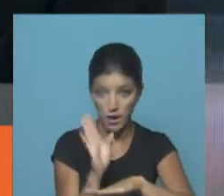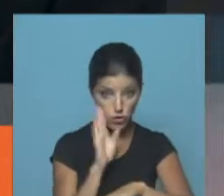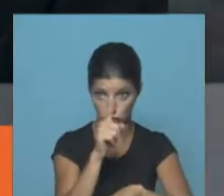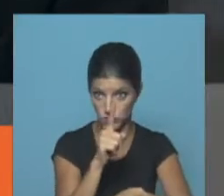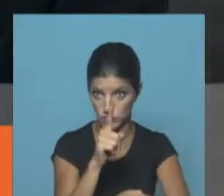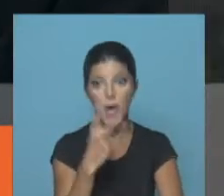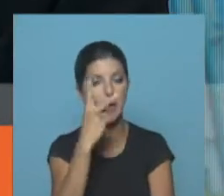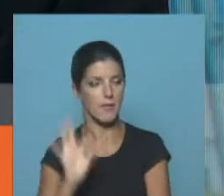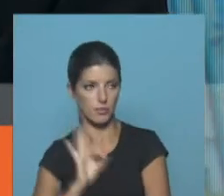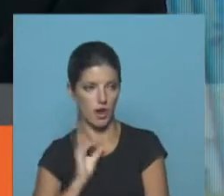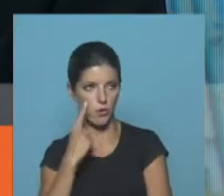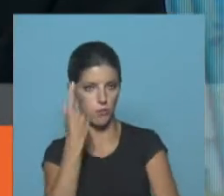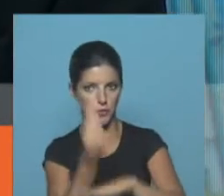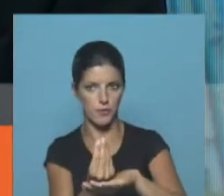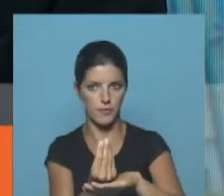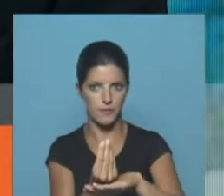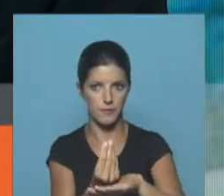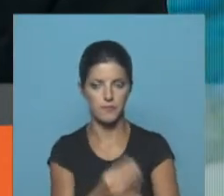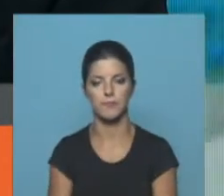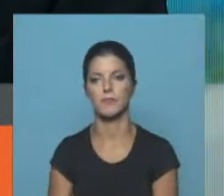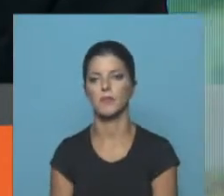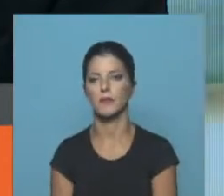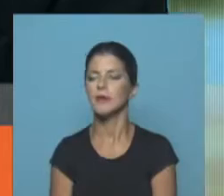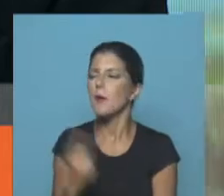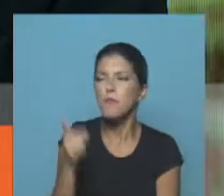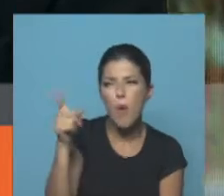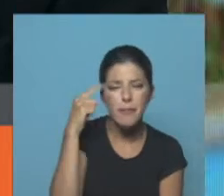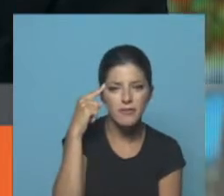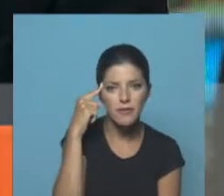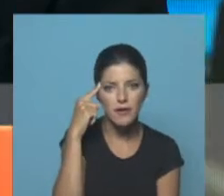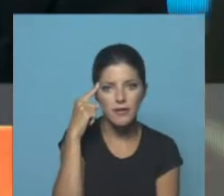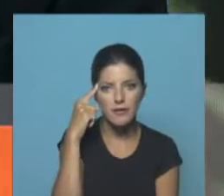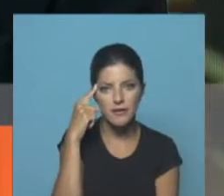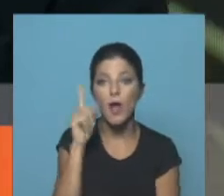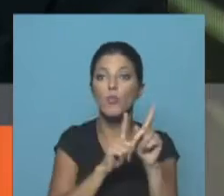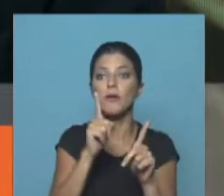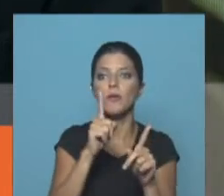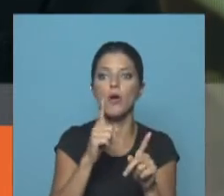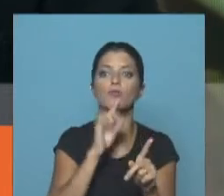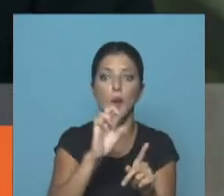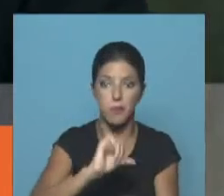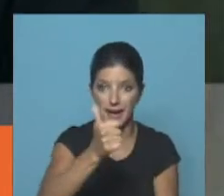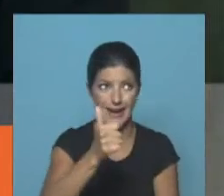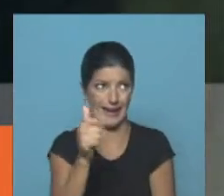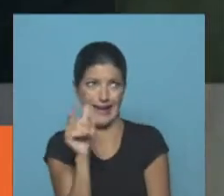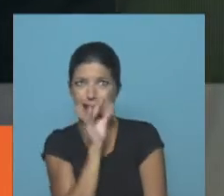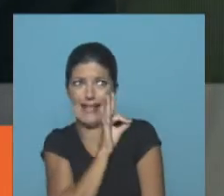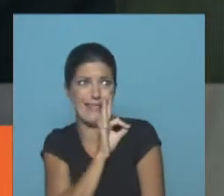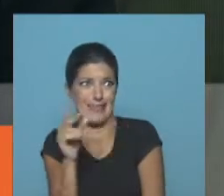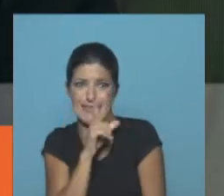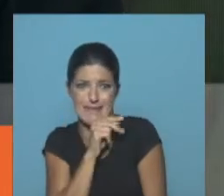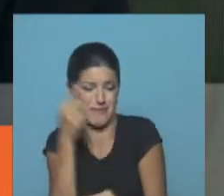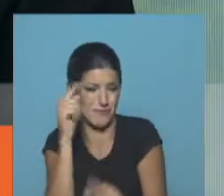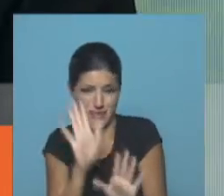años, 20 años. Primero, ¿vos pensabas que podía ganar Trump las elecciones? No, por favor, nadie. Y cuando te enteraste que ganó